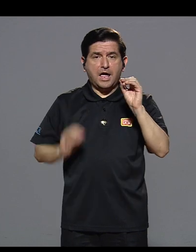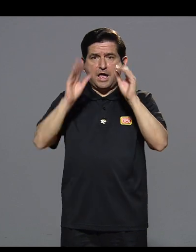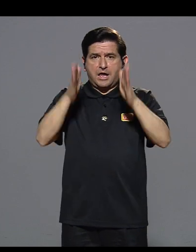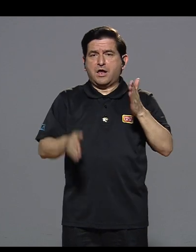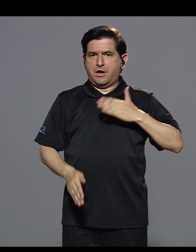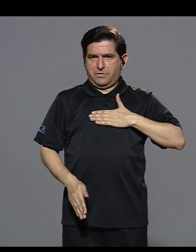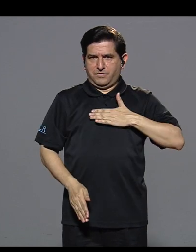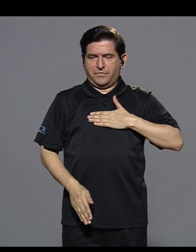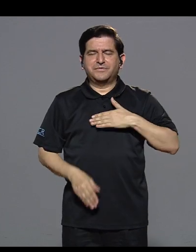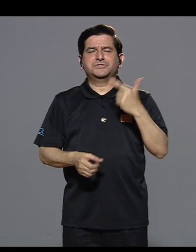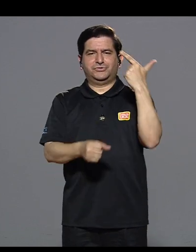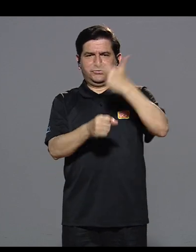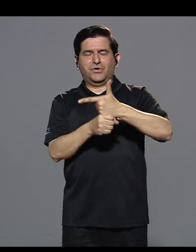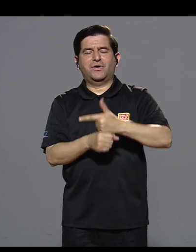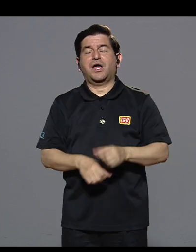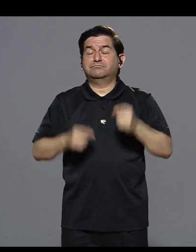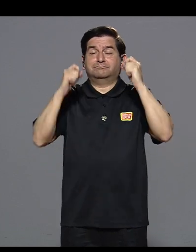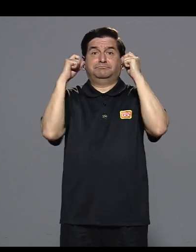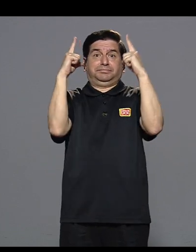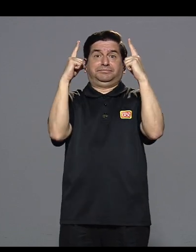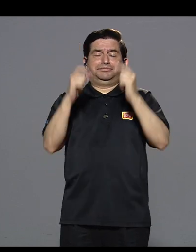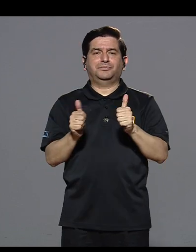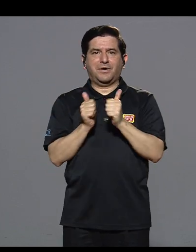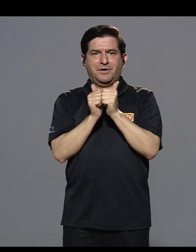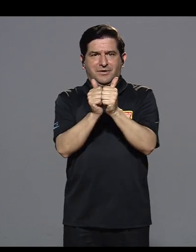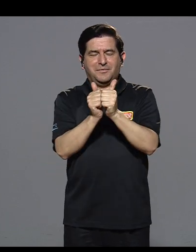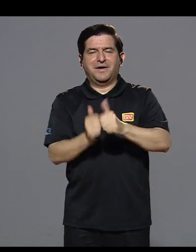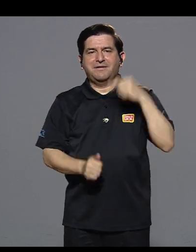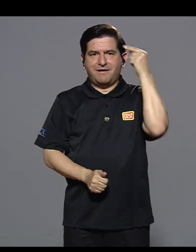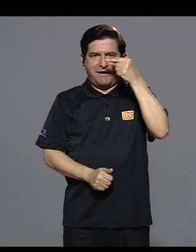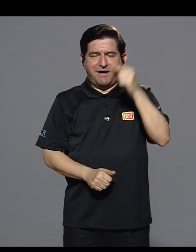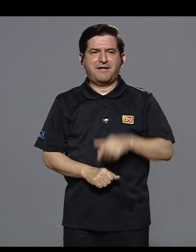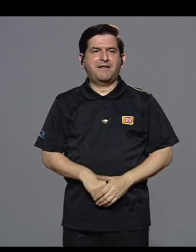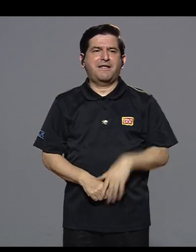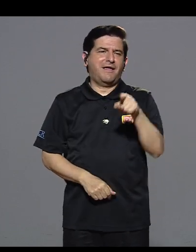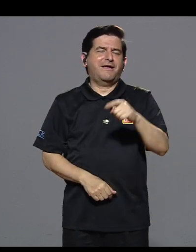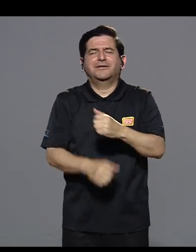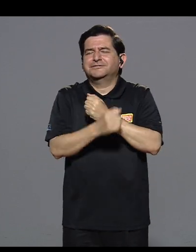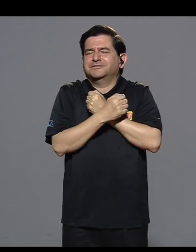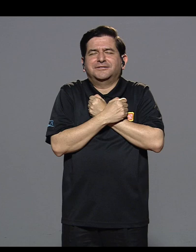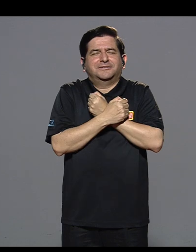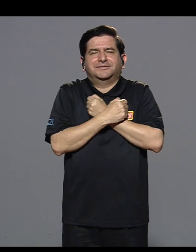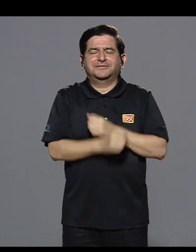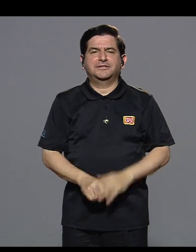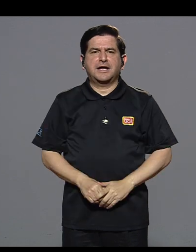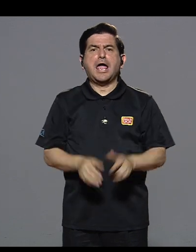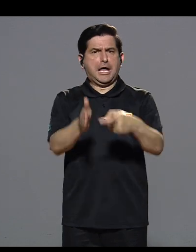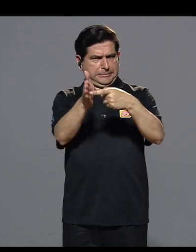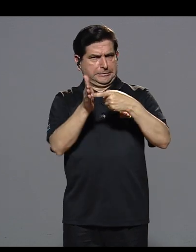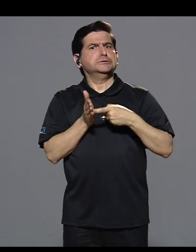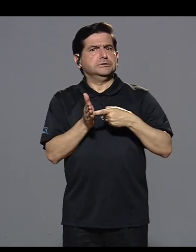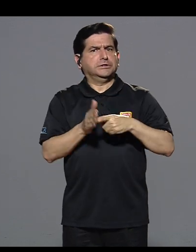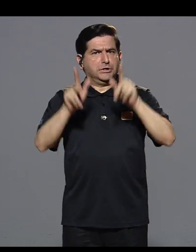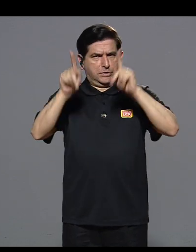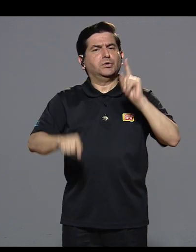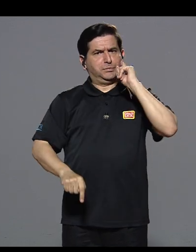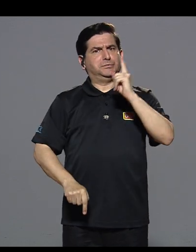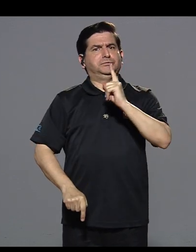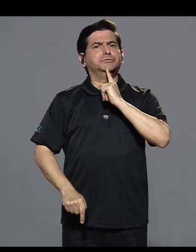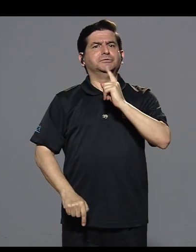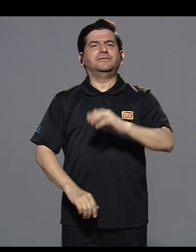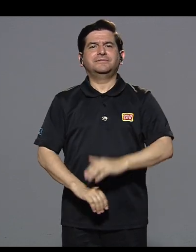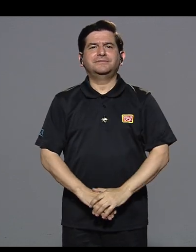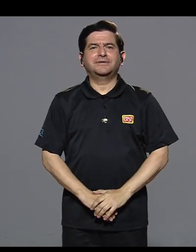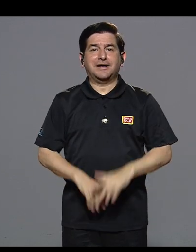Ella fue profesora mía de lesco. Es impresionante estar con Gaby. Ella se deja querer, es exigente como persona